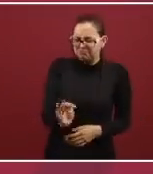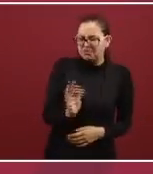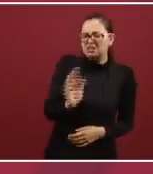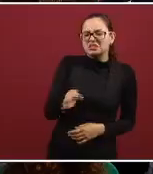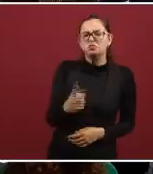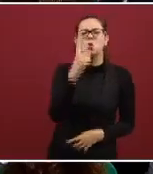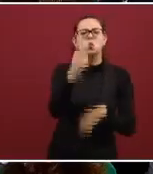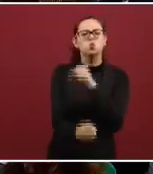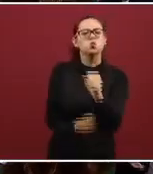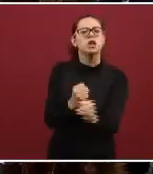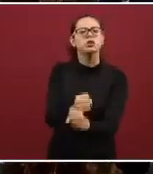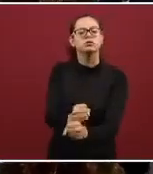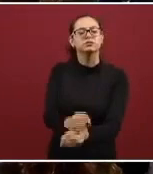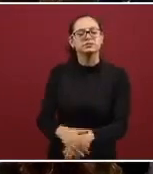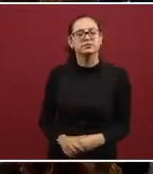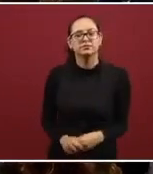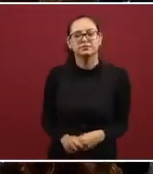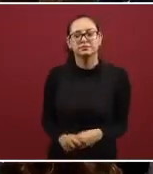vamos